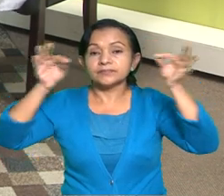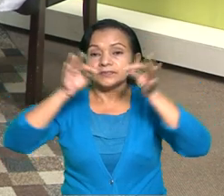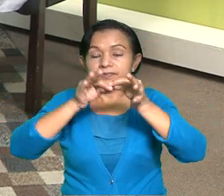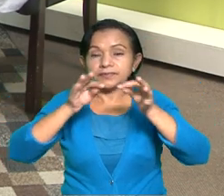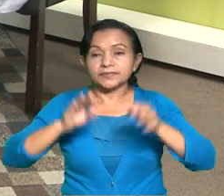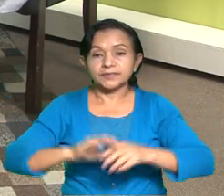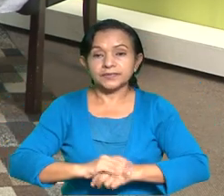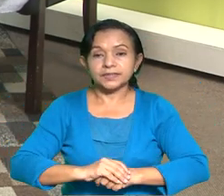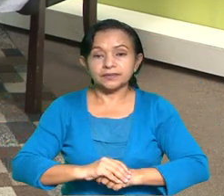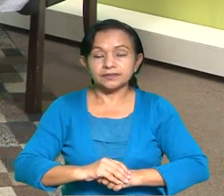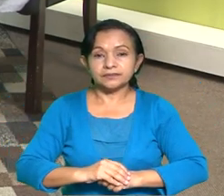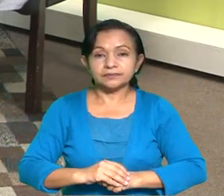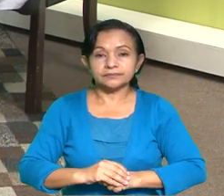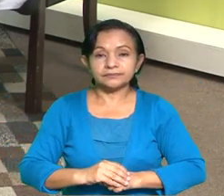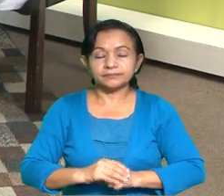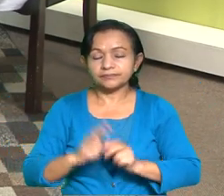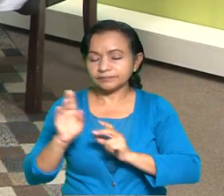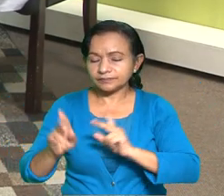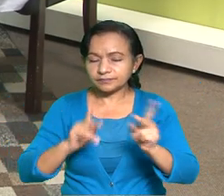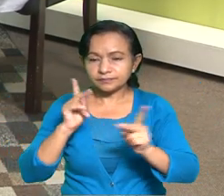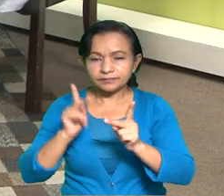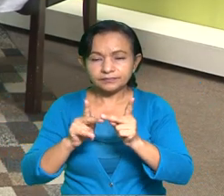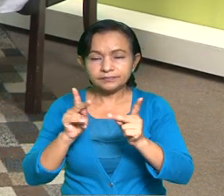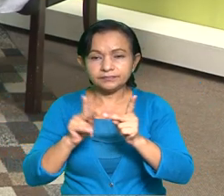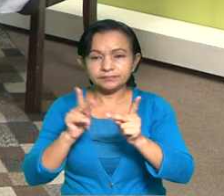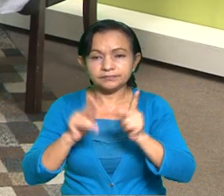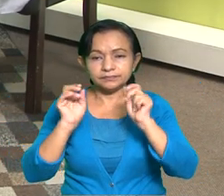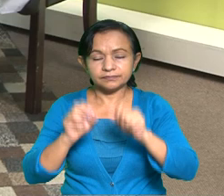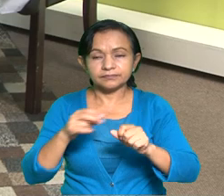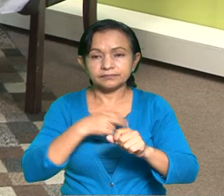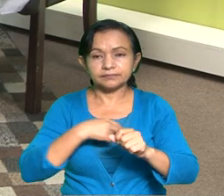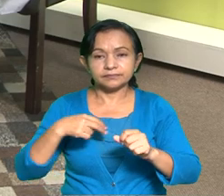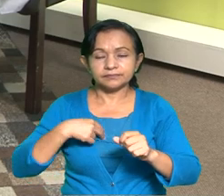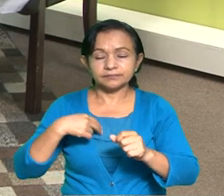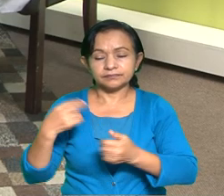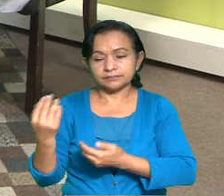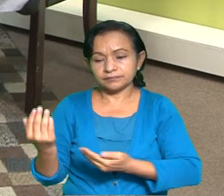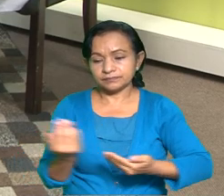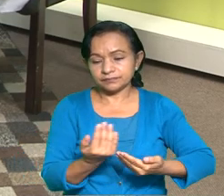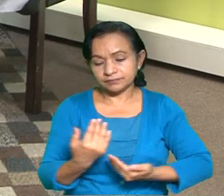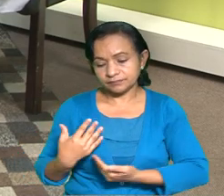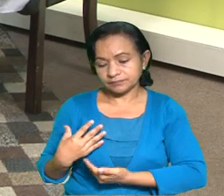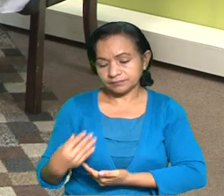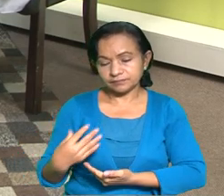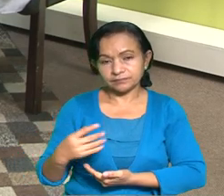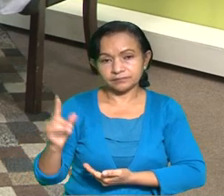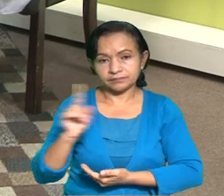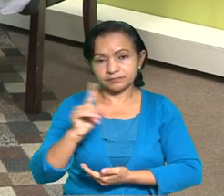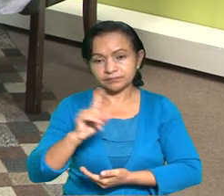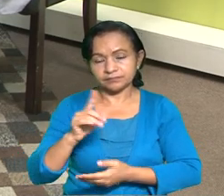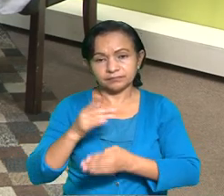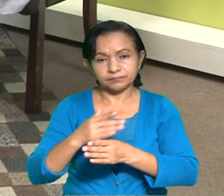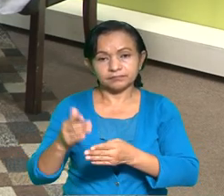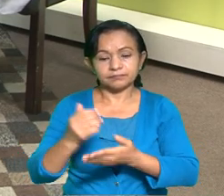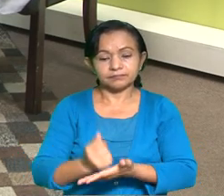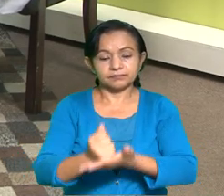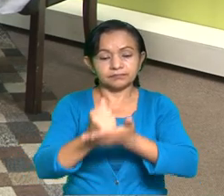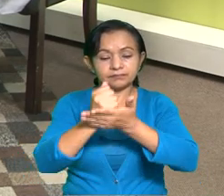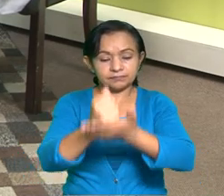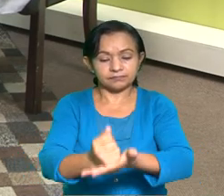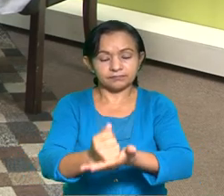es. Y perfectamente se puede realizar la lactancia, no está contraindicada, al contrario, favorece